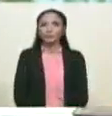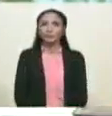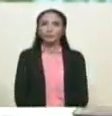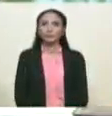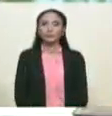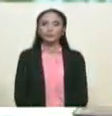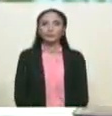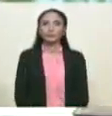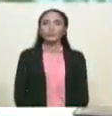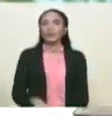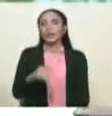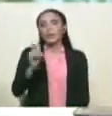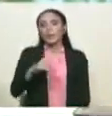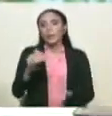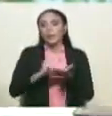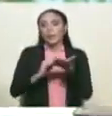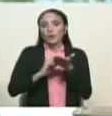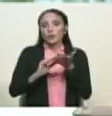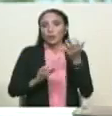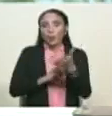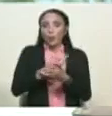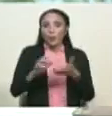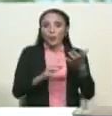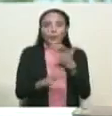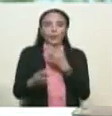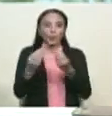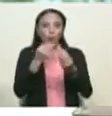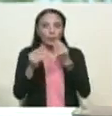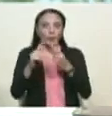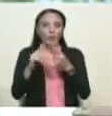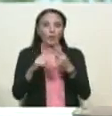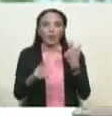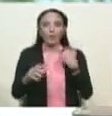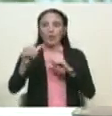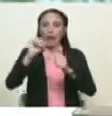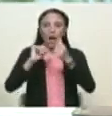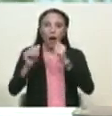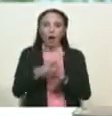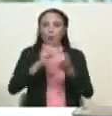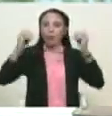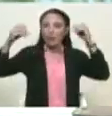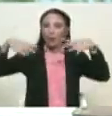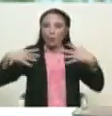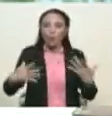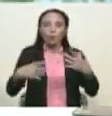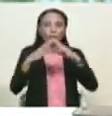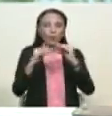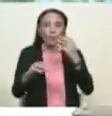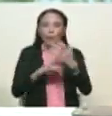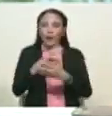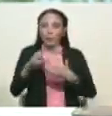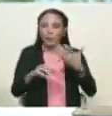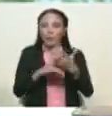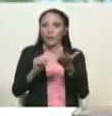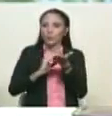los problemas de logística, de insumos, para parir resultados, para